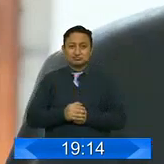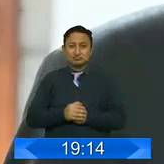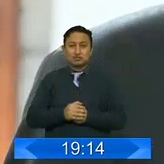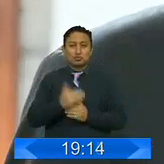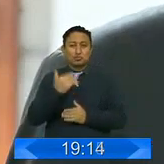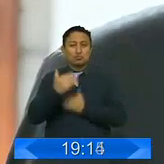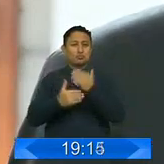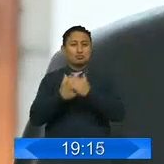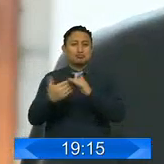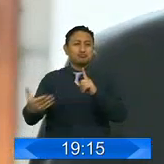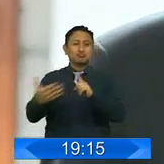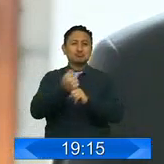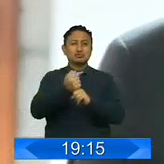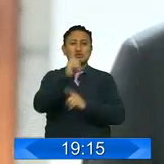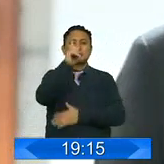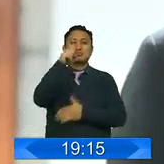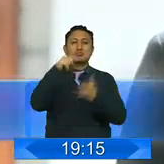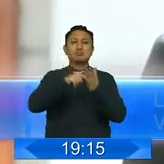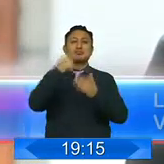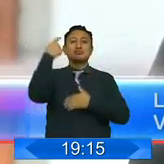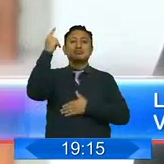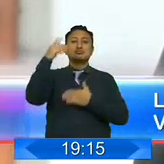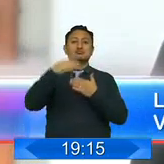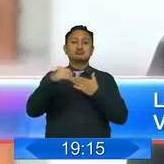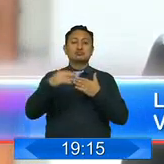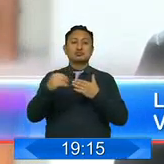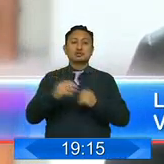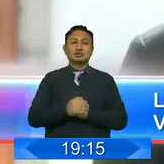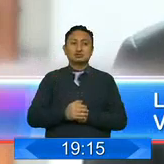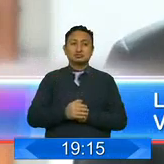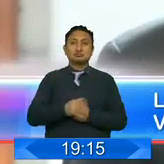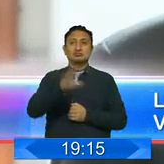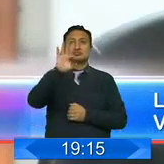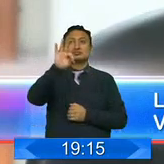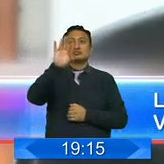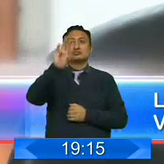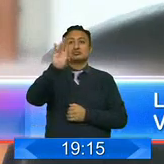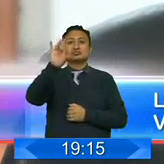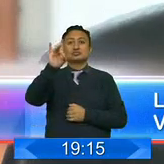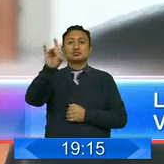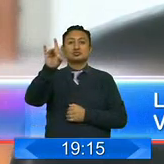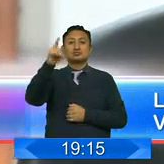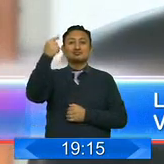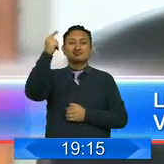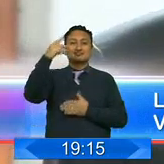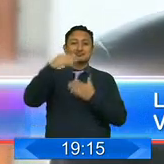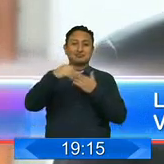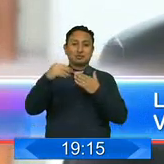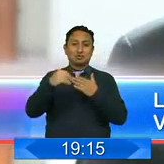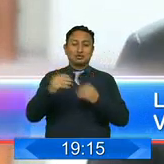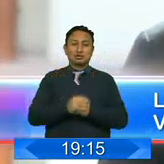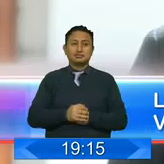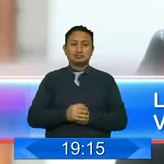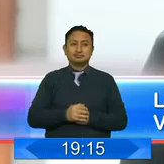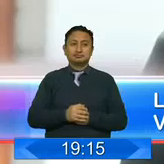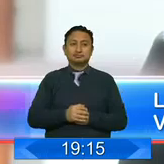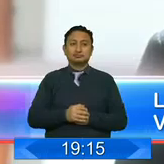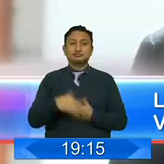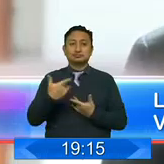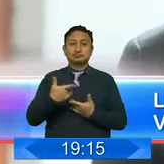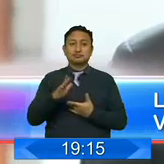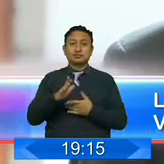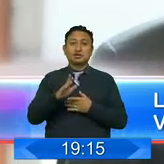alcanzar cerca de los 1.000 millones de dólares, exactamente 978 millones de dólares, con